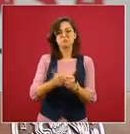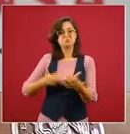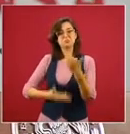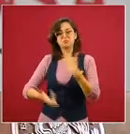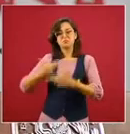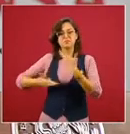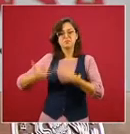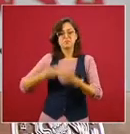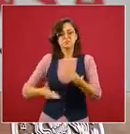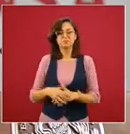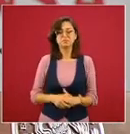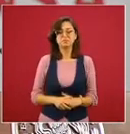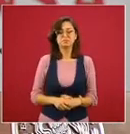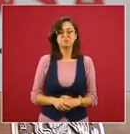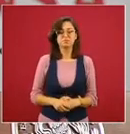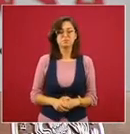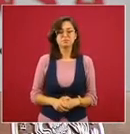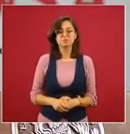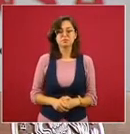pronto.